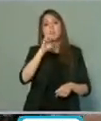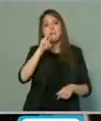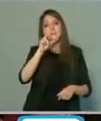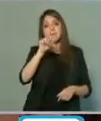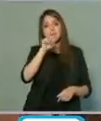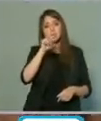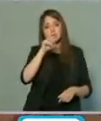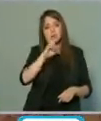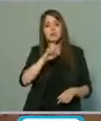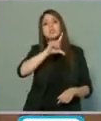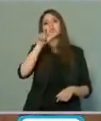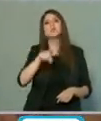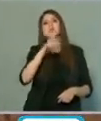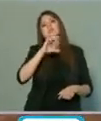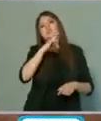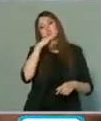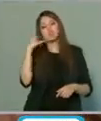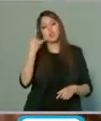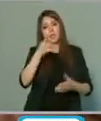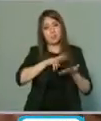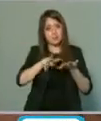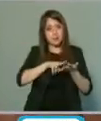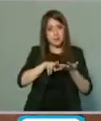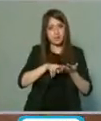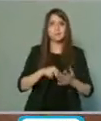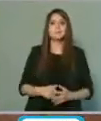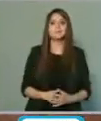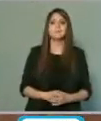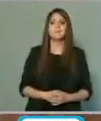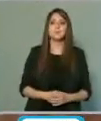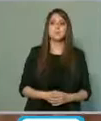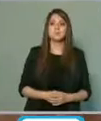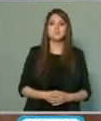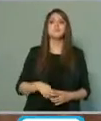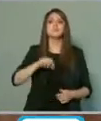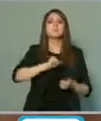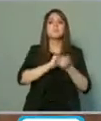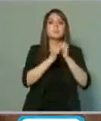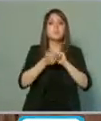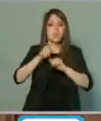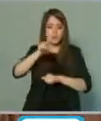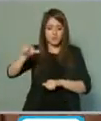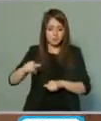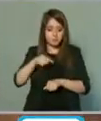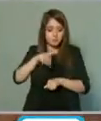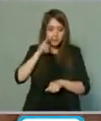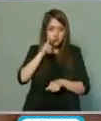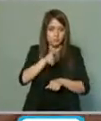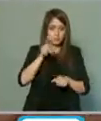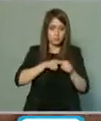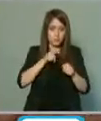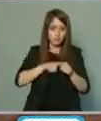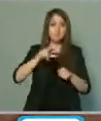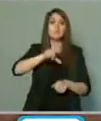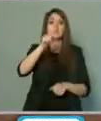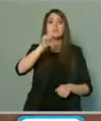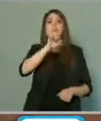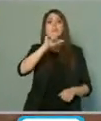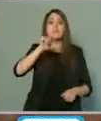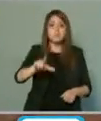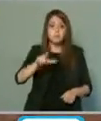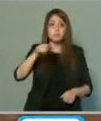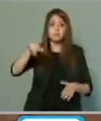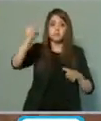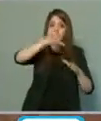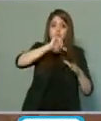verdes. De preferencia el epazote verde para que tome ese color. Bien sabroso. La sal y el